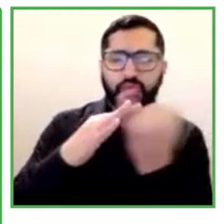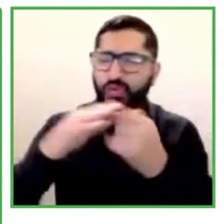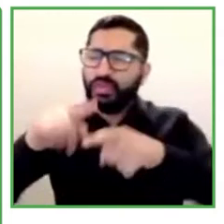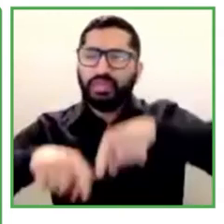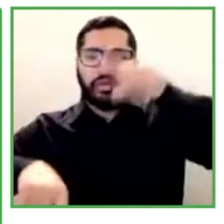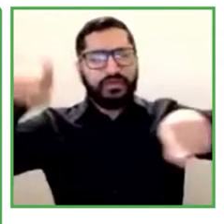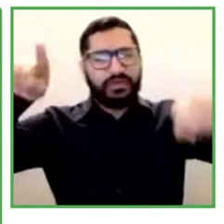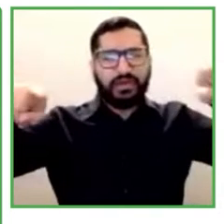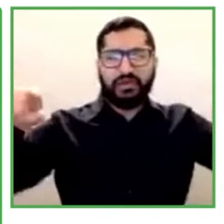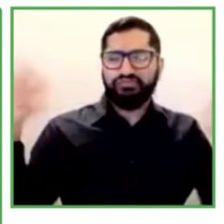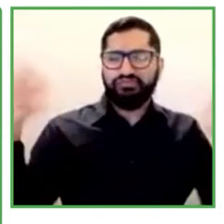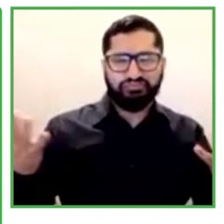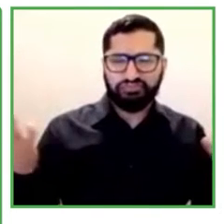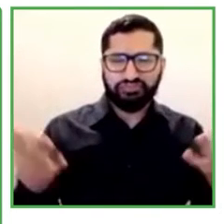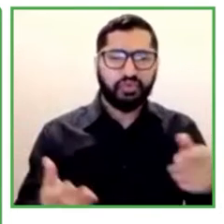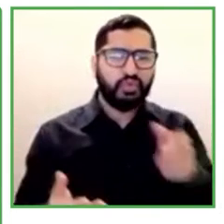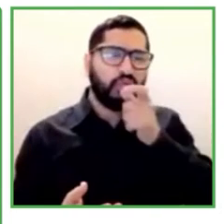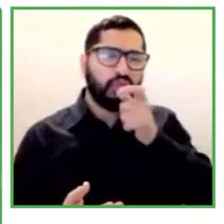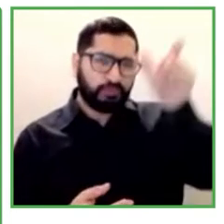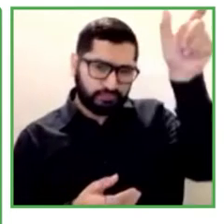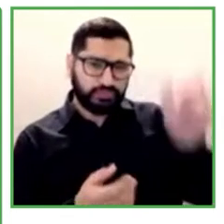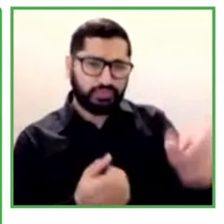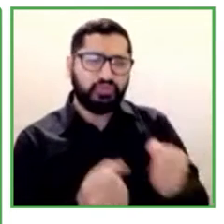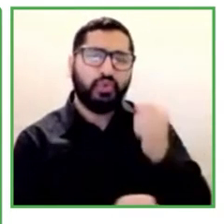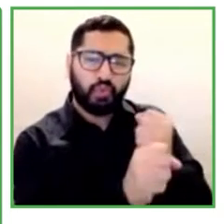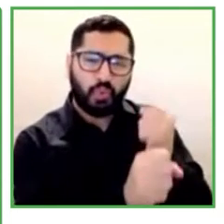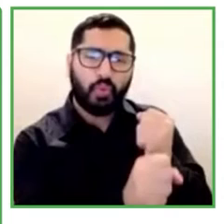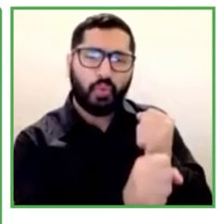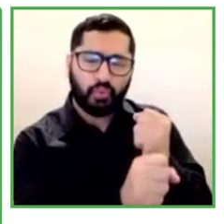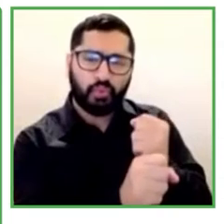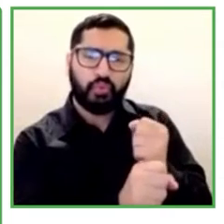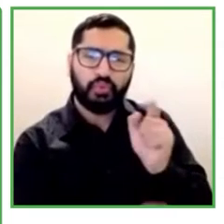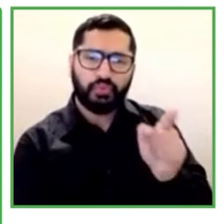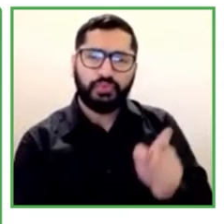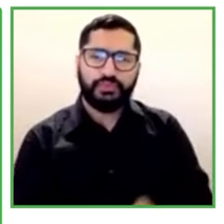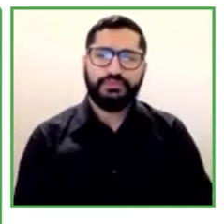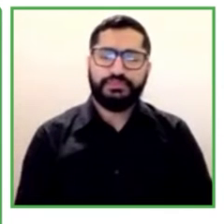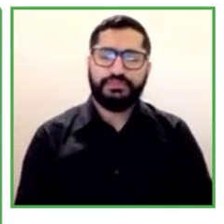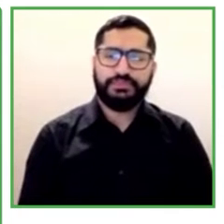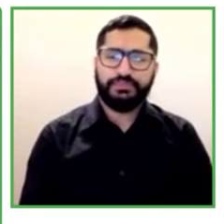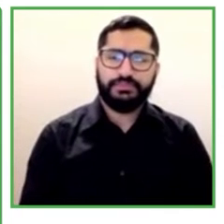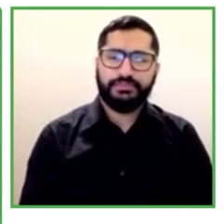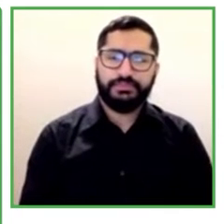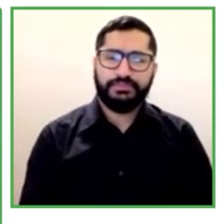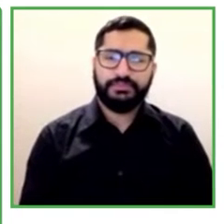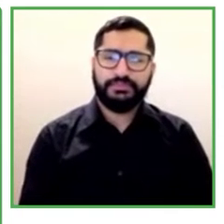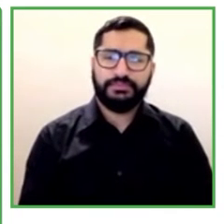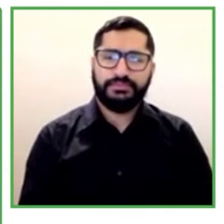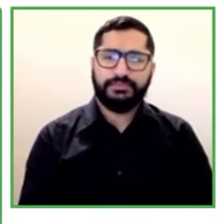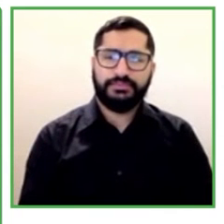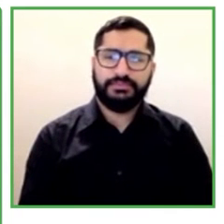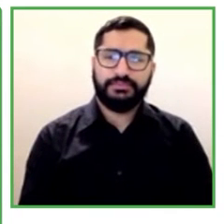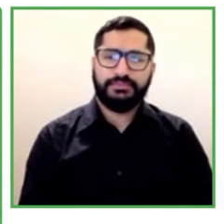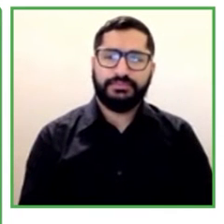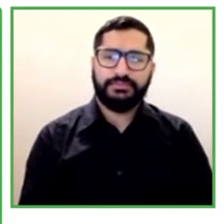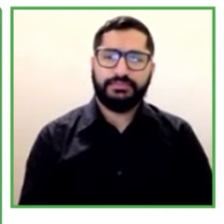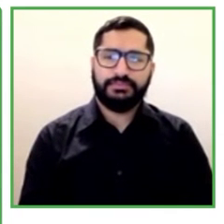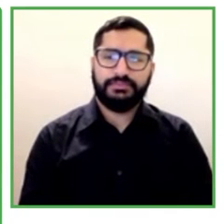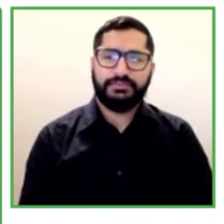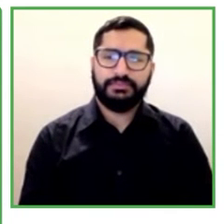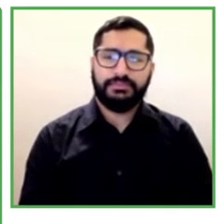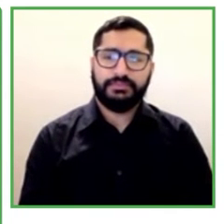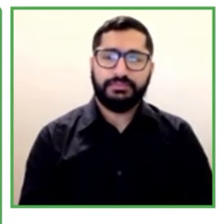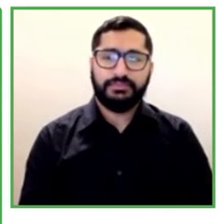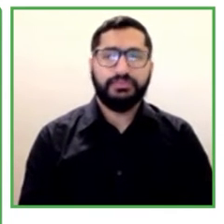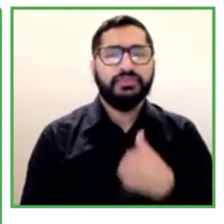Se enfoca en la temática solo utilizando cifras, mientras que la inclusión involucra